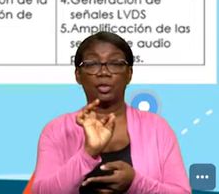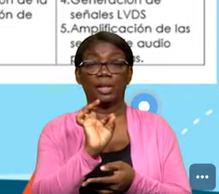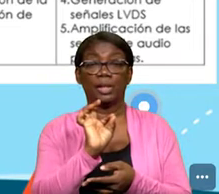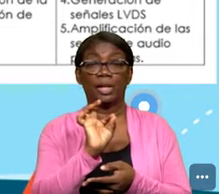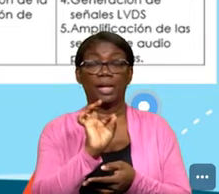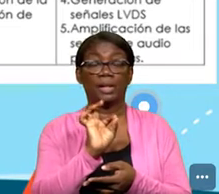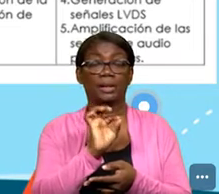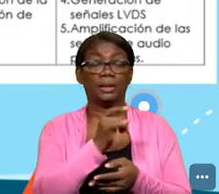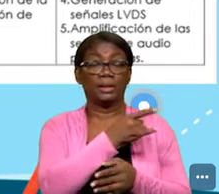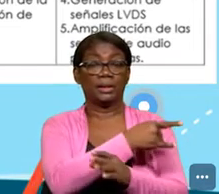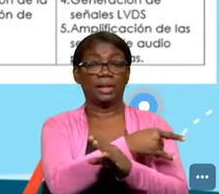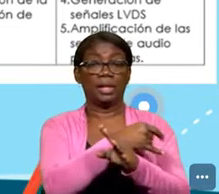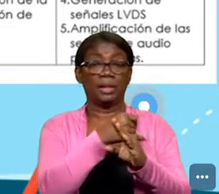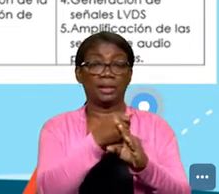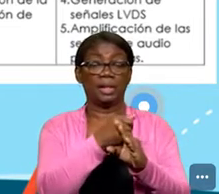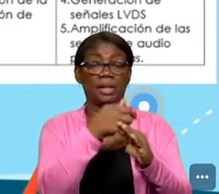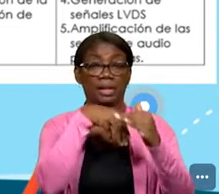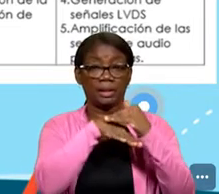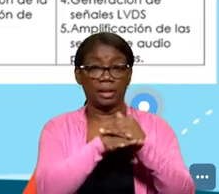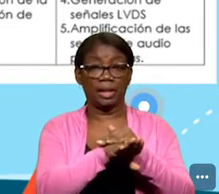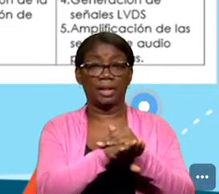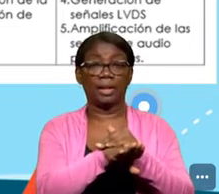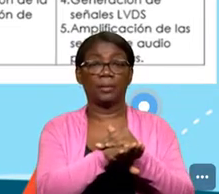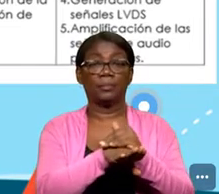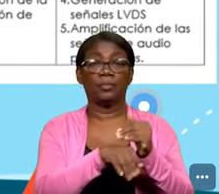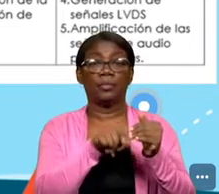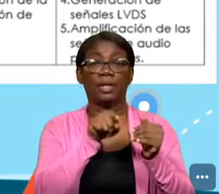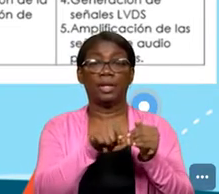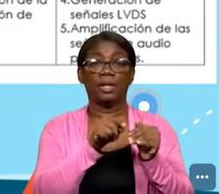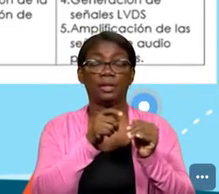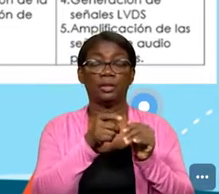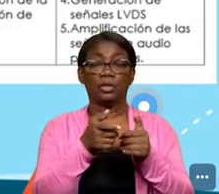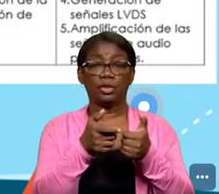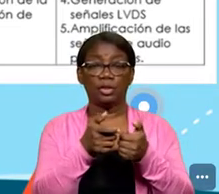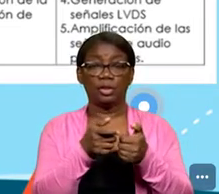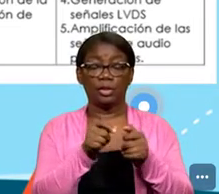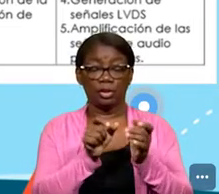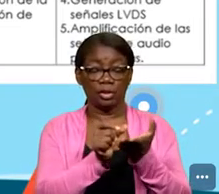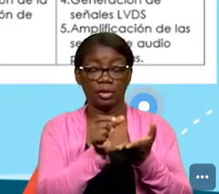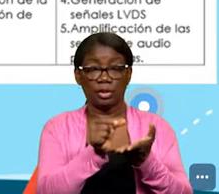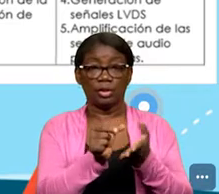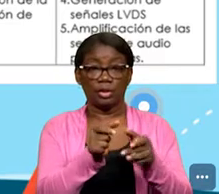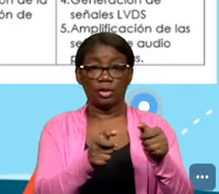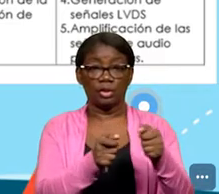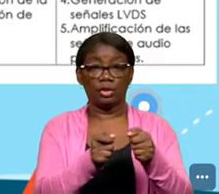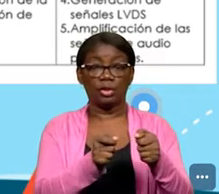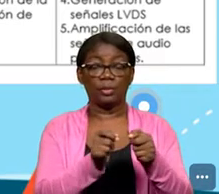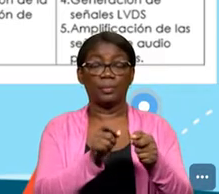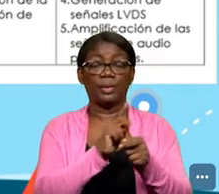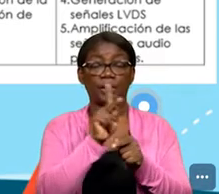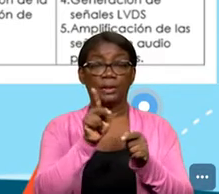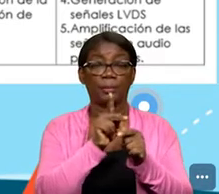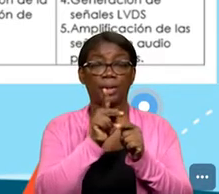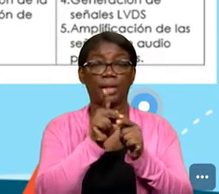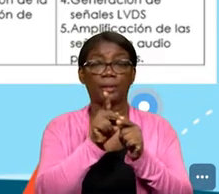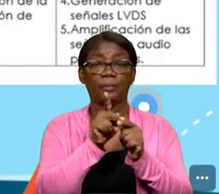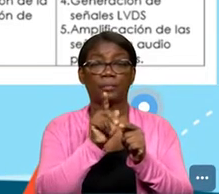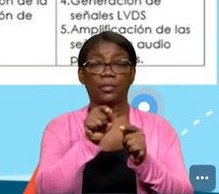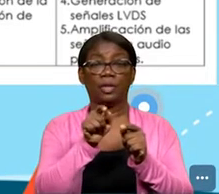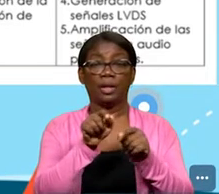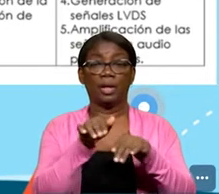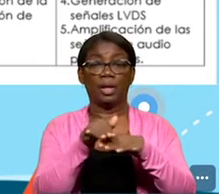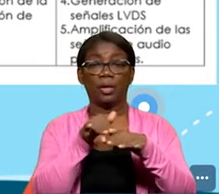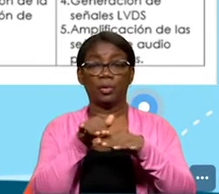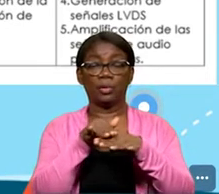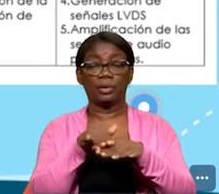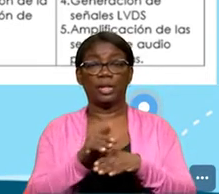entrada, instrucción al chip principal, ajuste de características del chip micro y escalamiento de la imagen. ¿Dónde